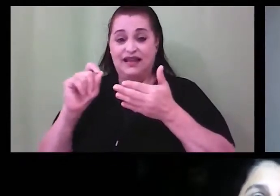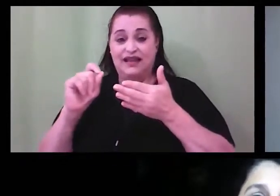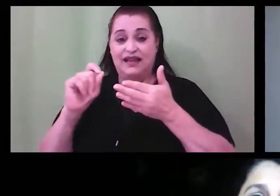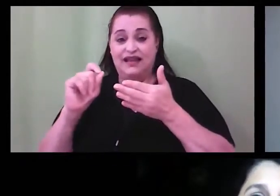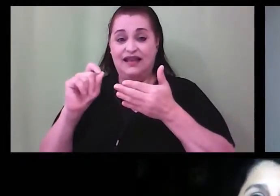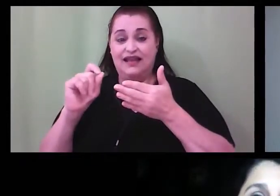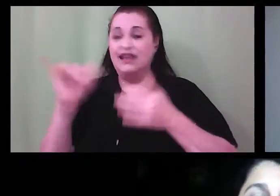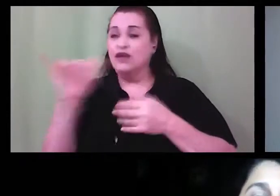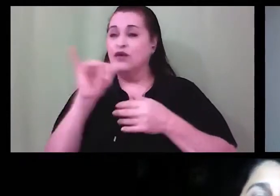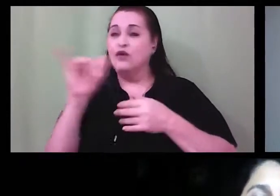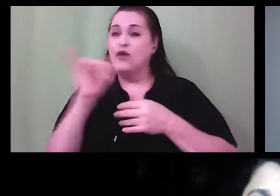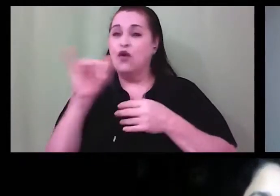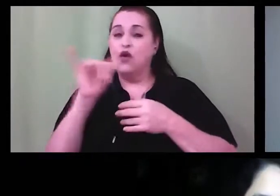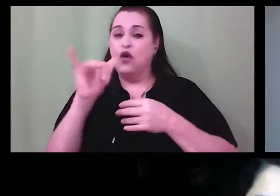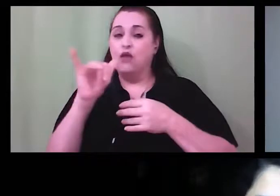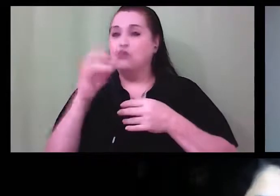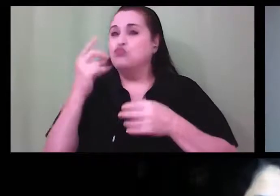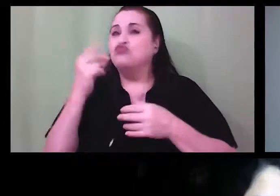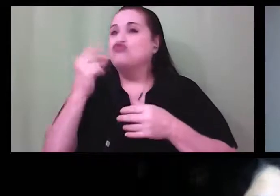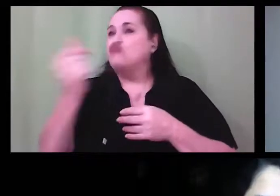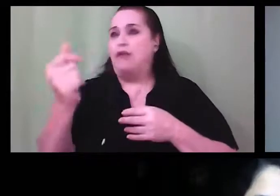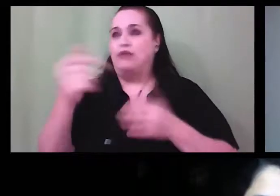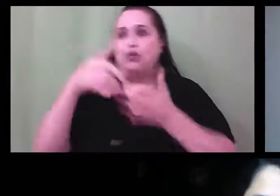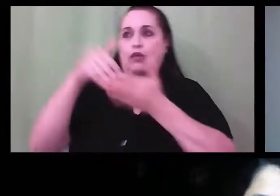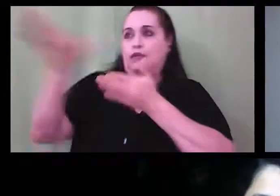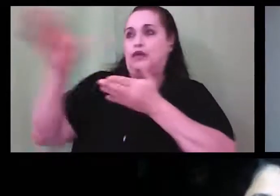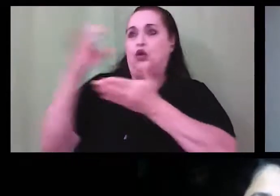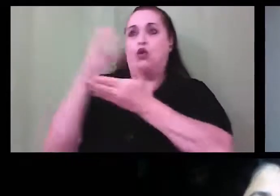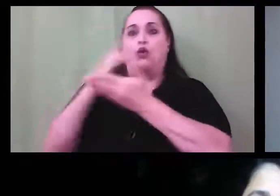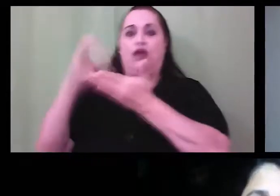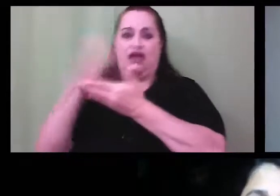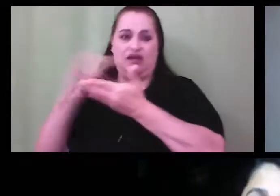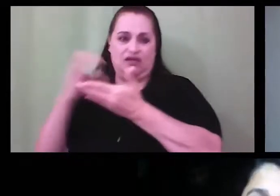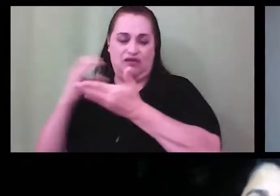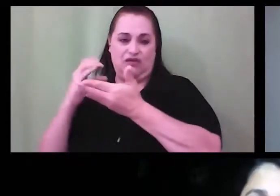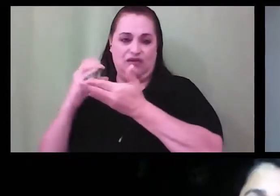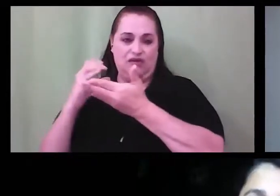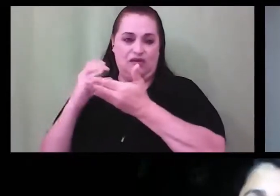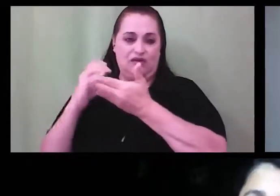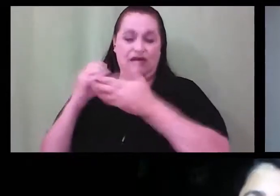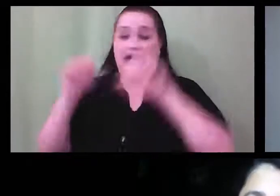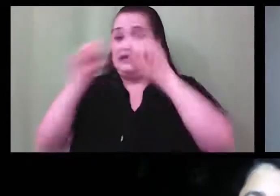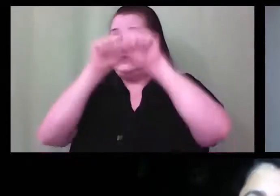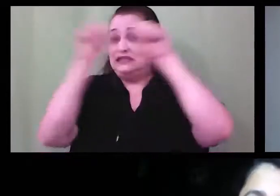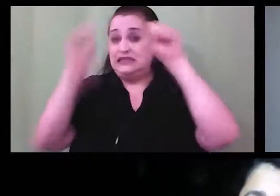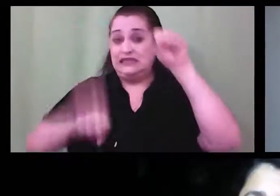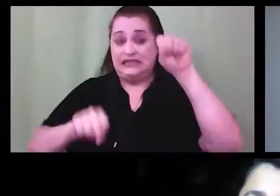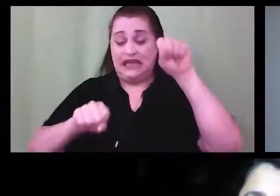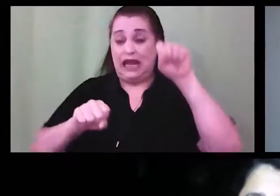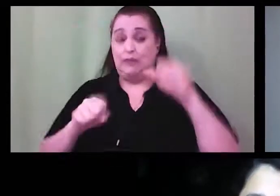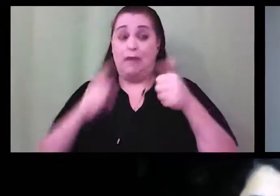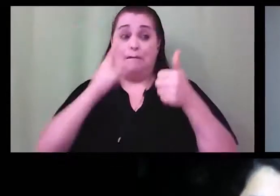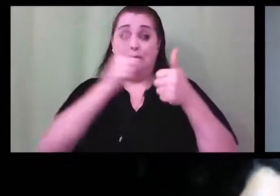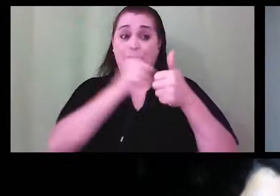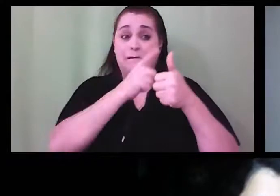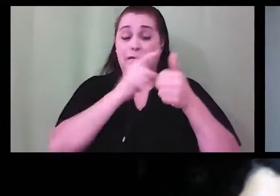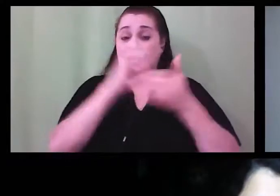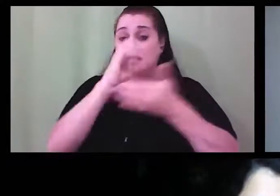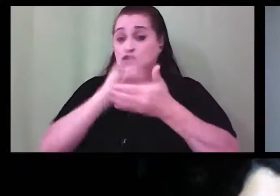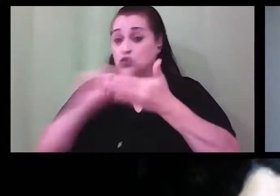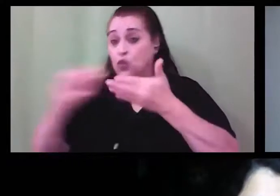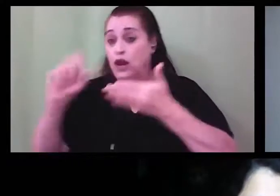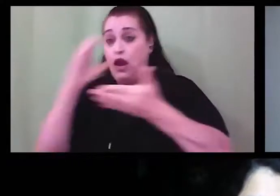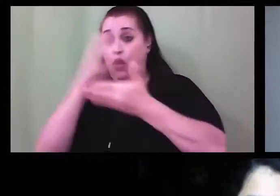es como muy rápido enviarlo al colegio. ¿Por qué? Porque los sistemas de primaria y secundaria son